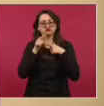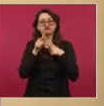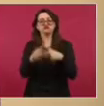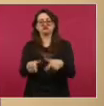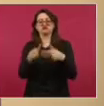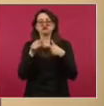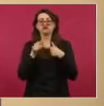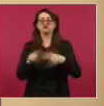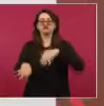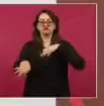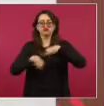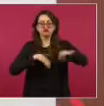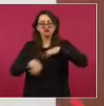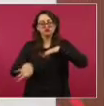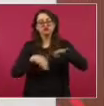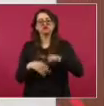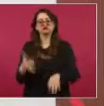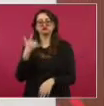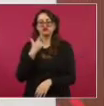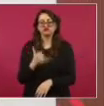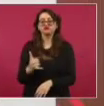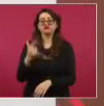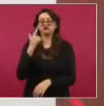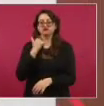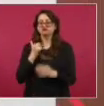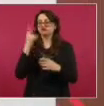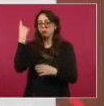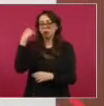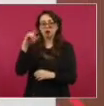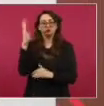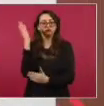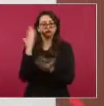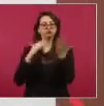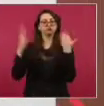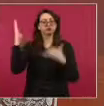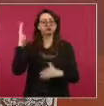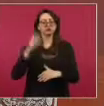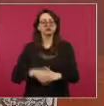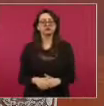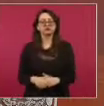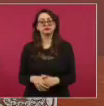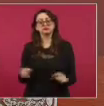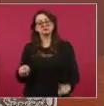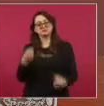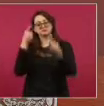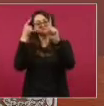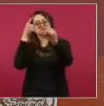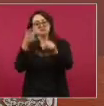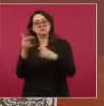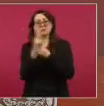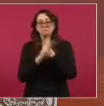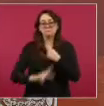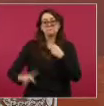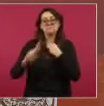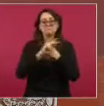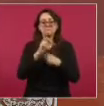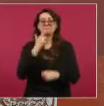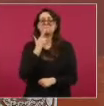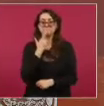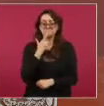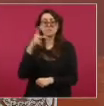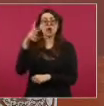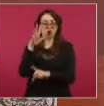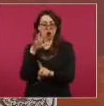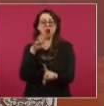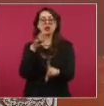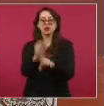sendas del esfuerzo del trabajo y progreso pleno de nuestra nación. Ir hacia ese mejor país que anhelamos